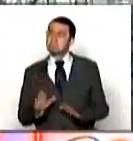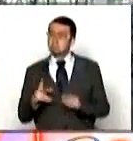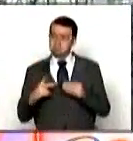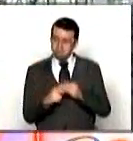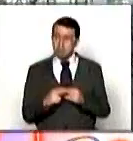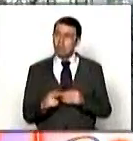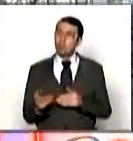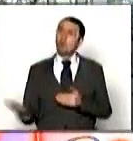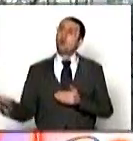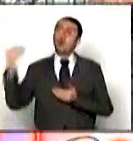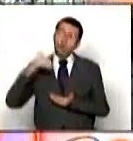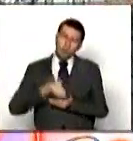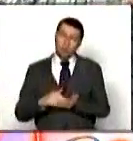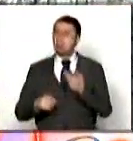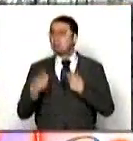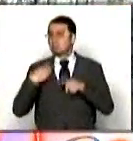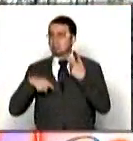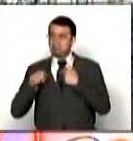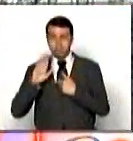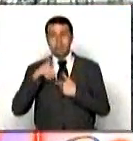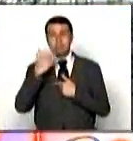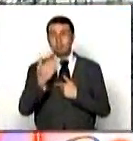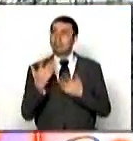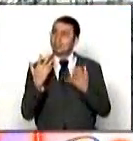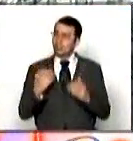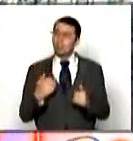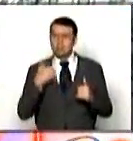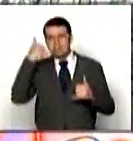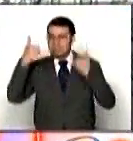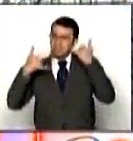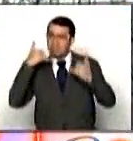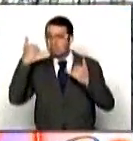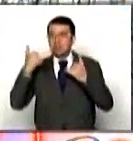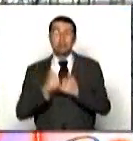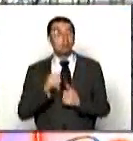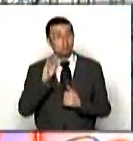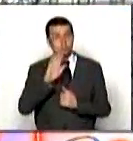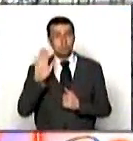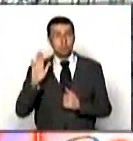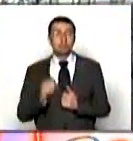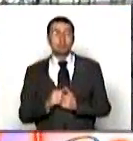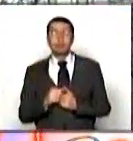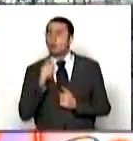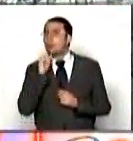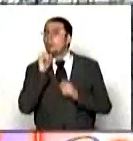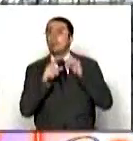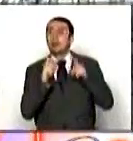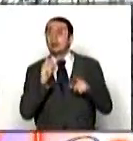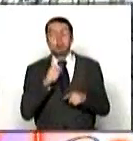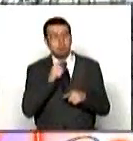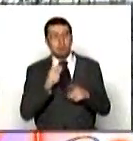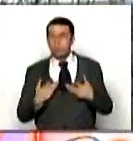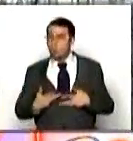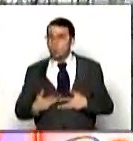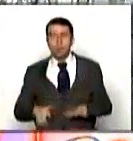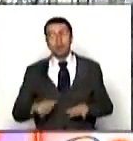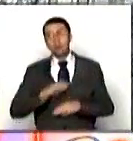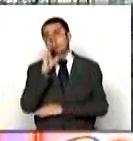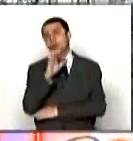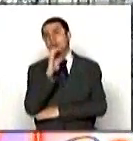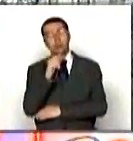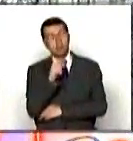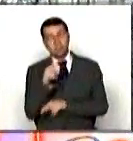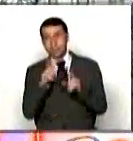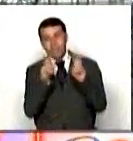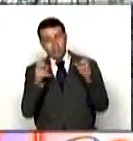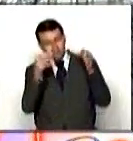cuando regresáramos, y antes de sacar llamadas, porque quisiéramos sacar llamadas también de ustedes hoy, para que le hagan preguntas desde cualquier parte del país sobre este tema